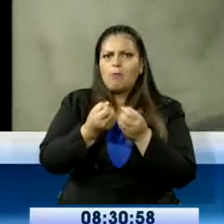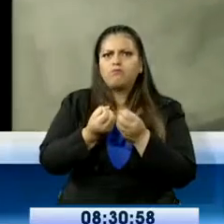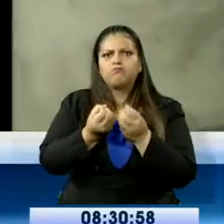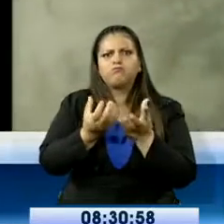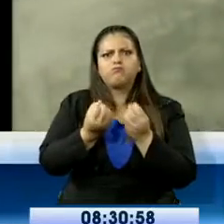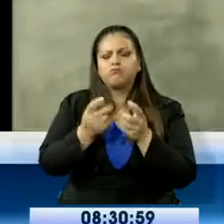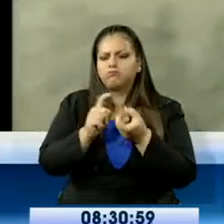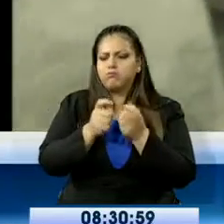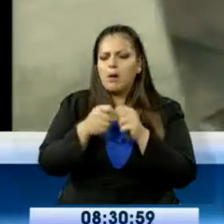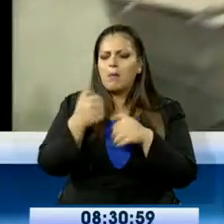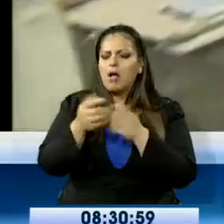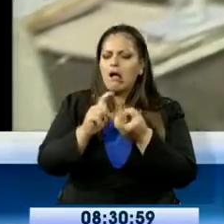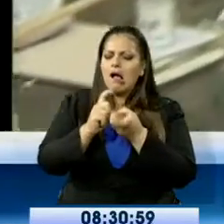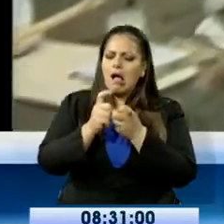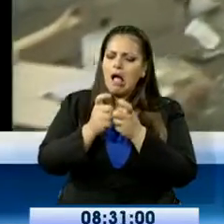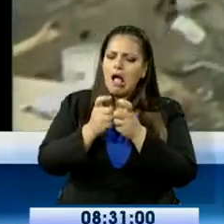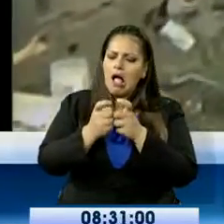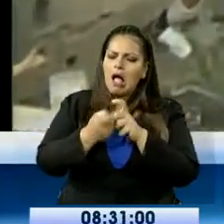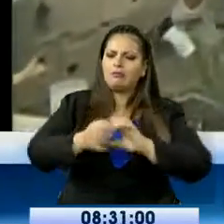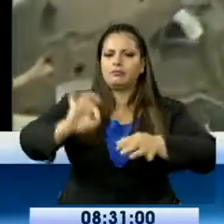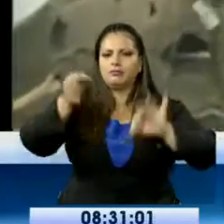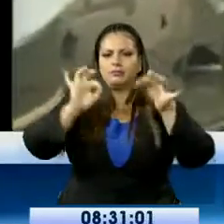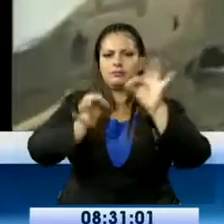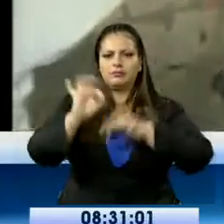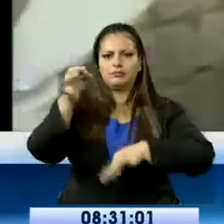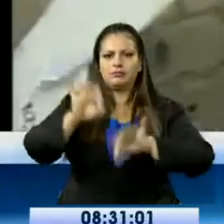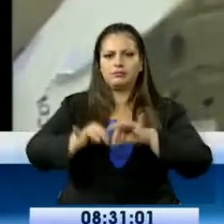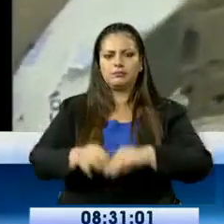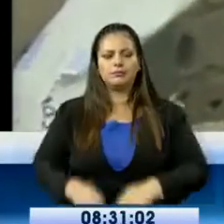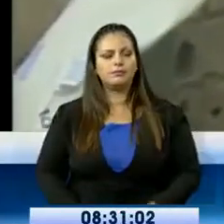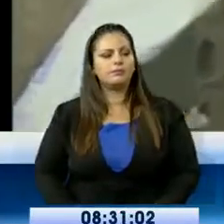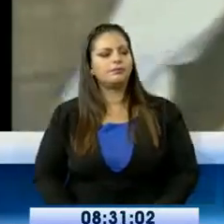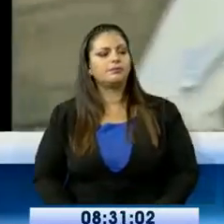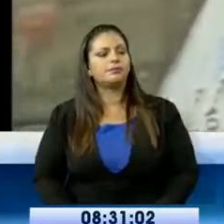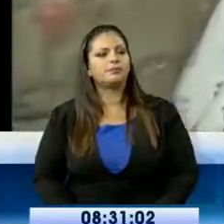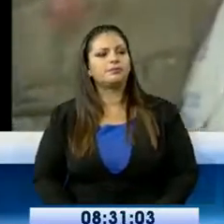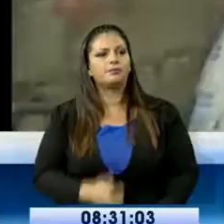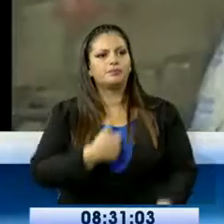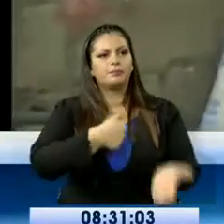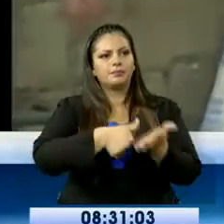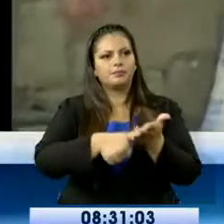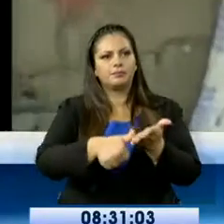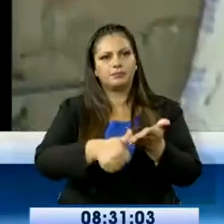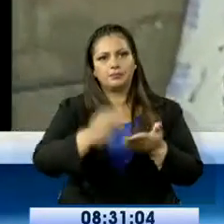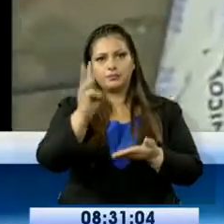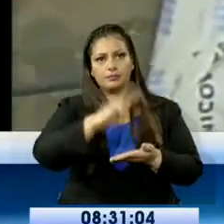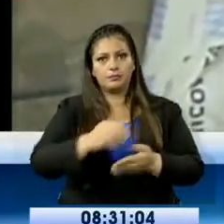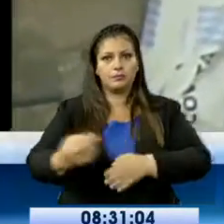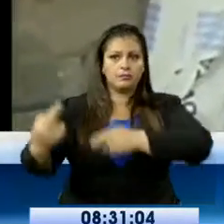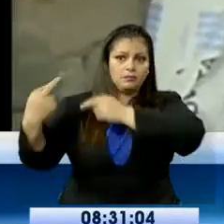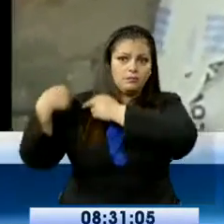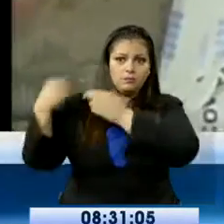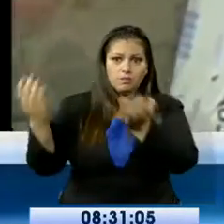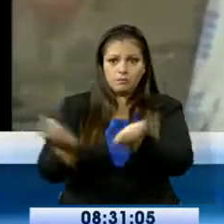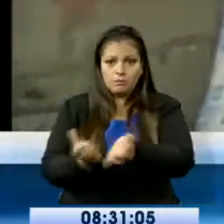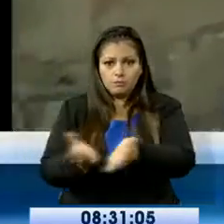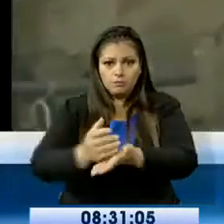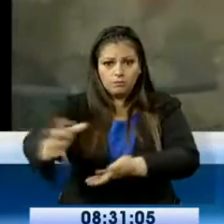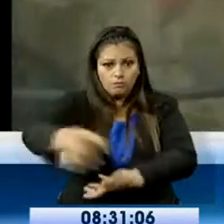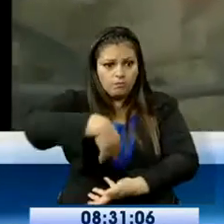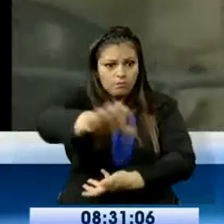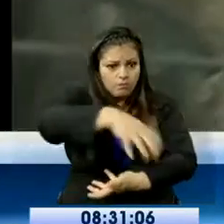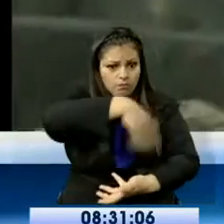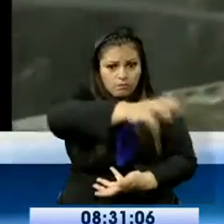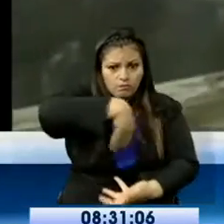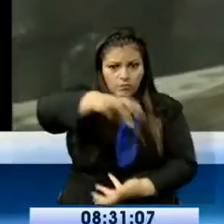lo mejor el ministerio de salud no debe de hacer lo que está haciendo justamente la línea limpiarles el patio eso le corresponde a